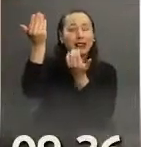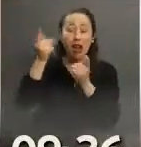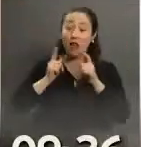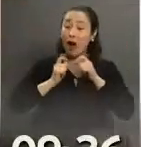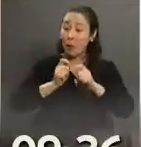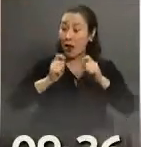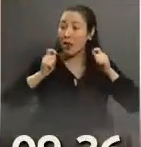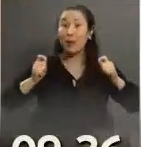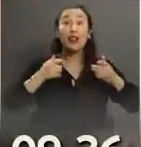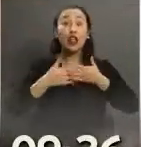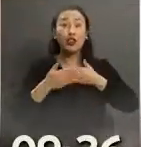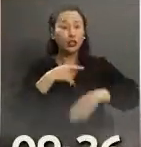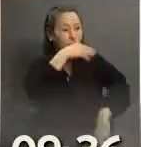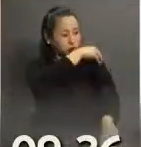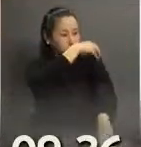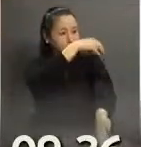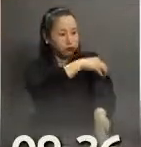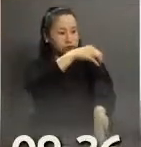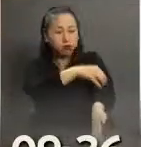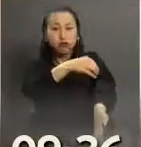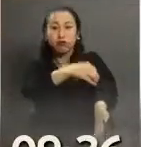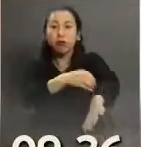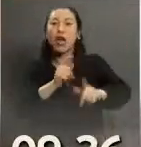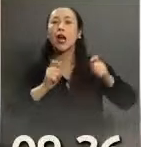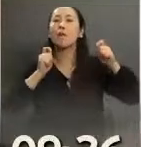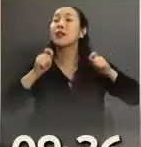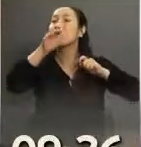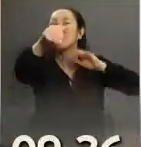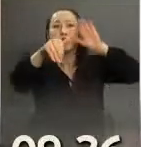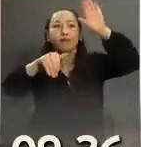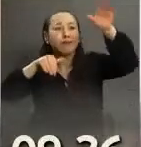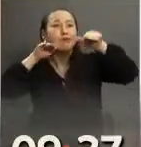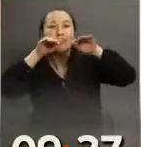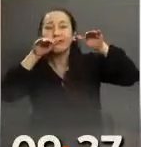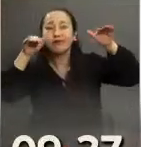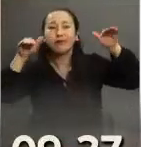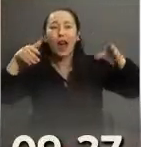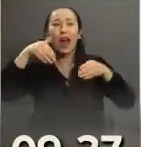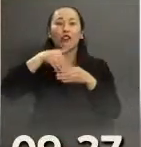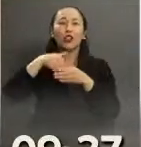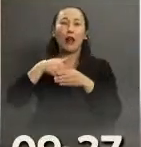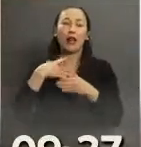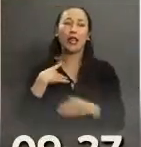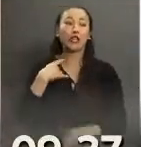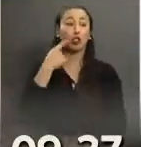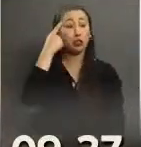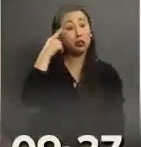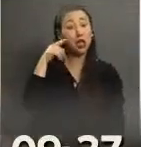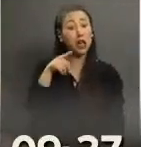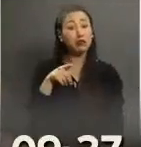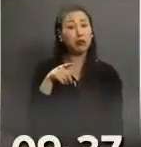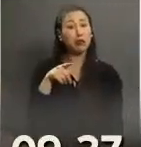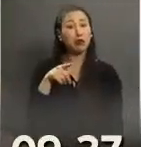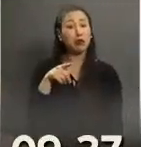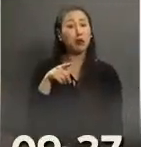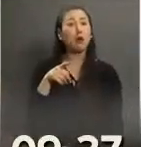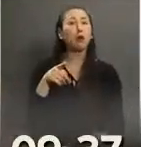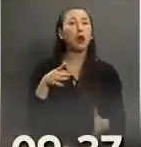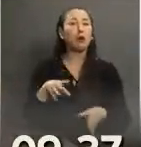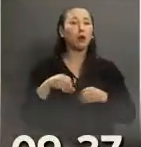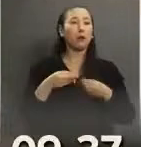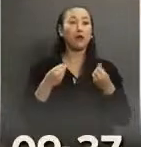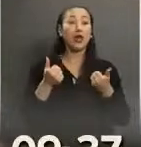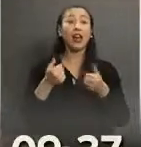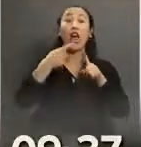desde los territorios, desde regiones, convocando mucha gente. Y creo que eso ha tenido una muy buena recepción. Oiga, ya ganó en algunas mesas en el extranjero.